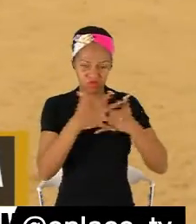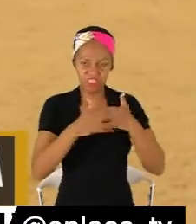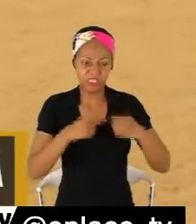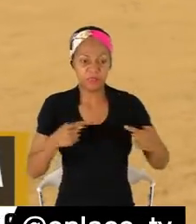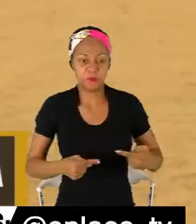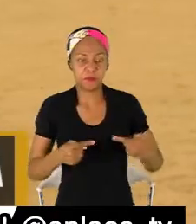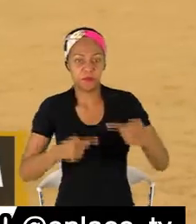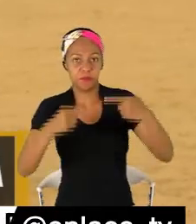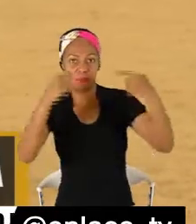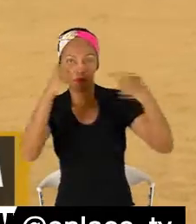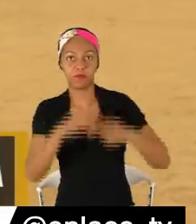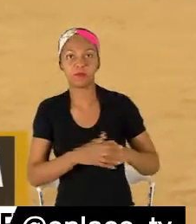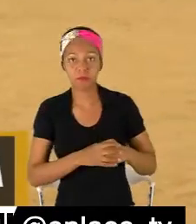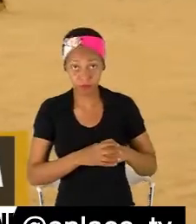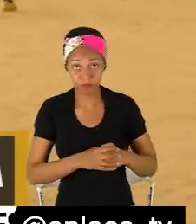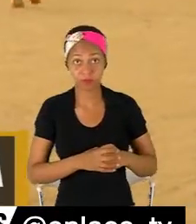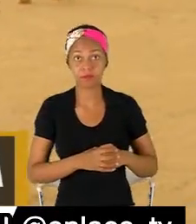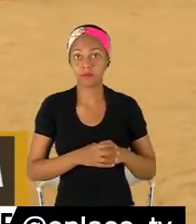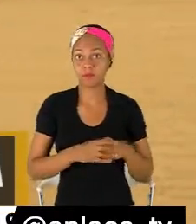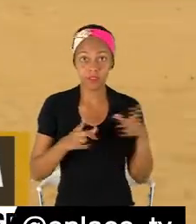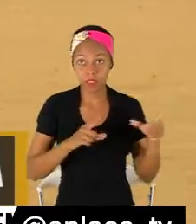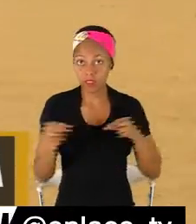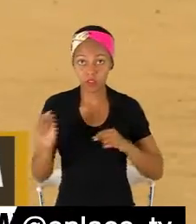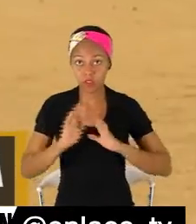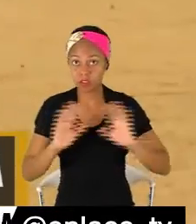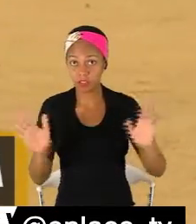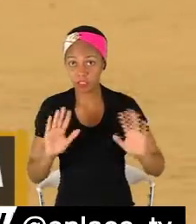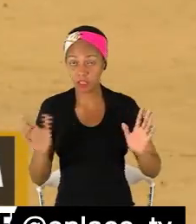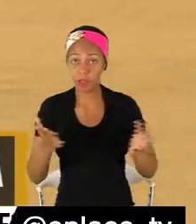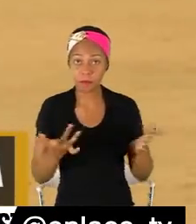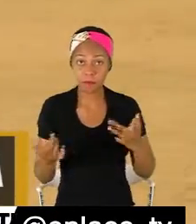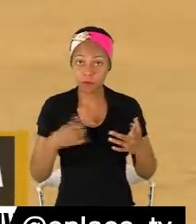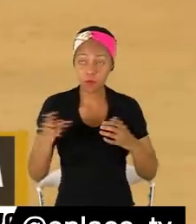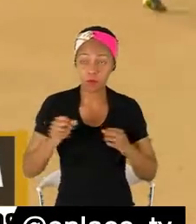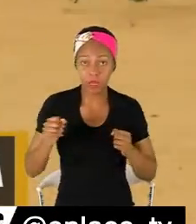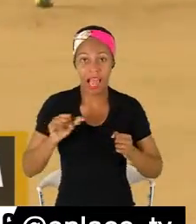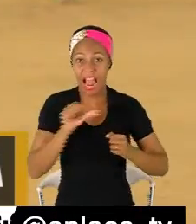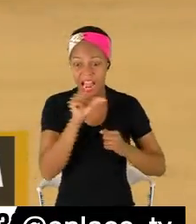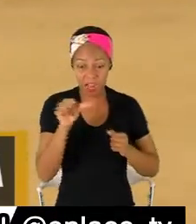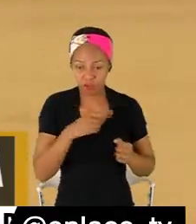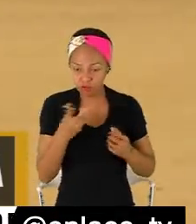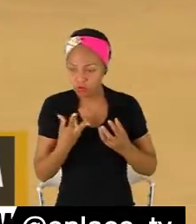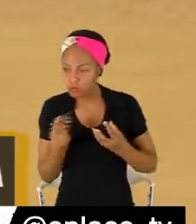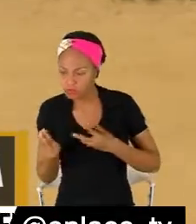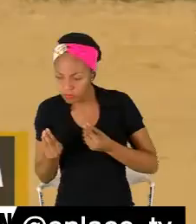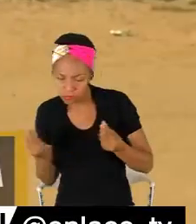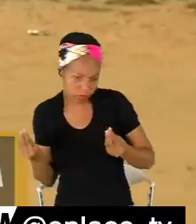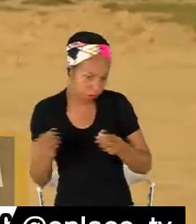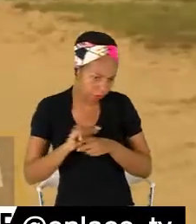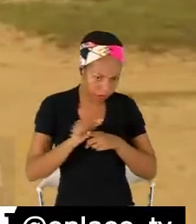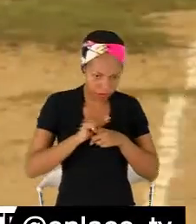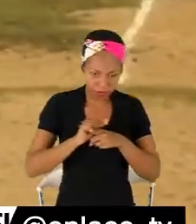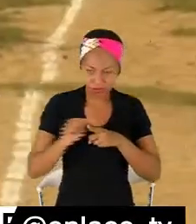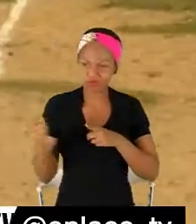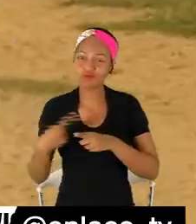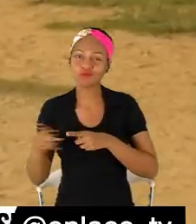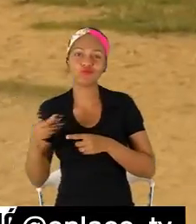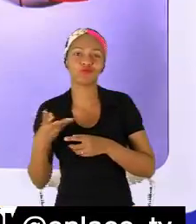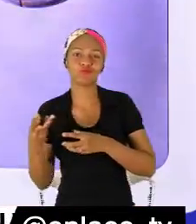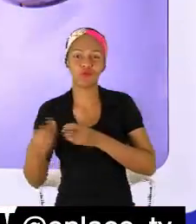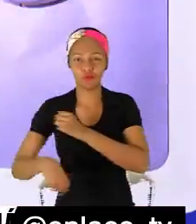protagonistas. Mientras comienza la justa organizada por la DIFÚTBOL, las escuadras barranqueñas se preparan en diferentes escenarios deportivos.